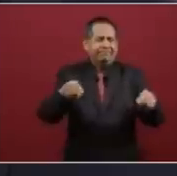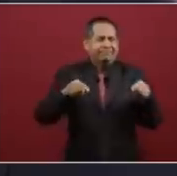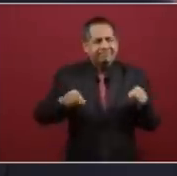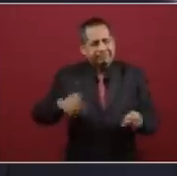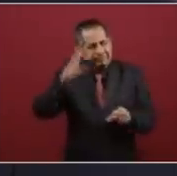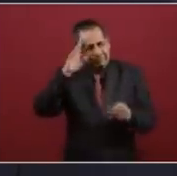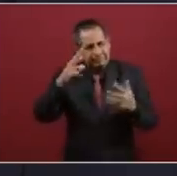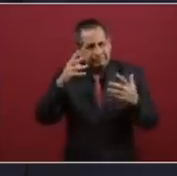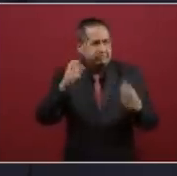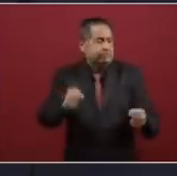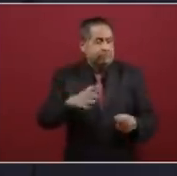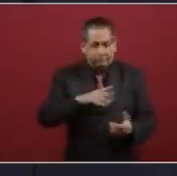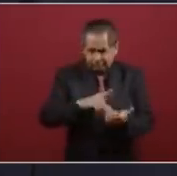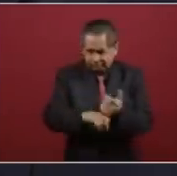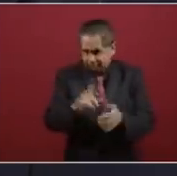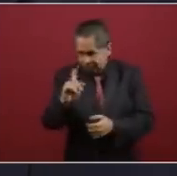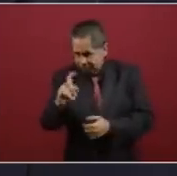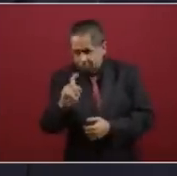tenemos agua